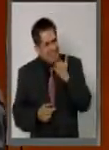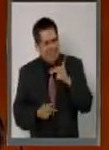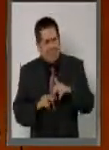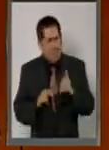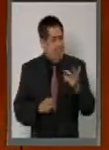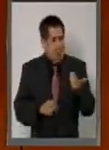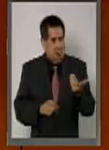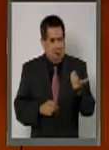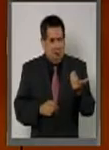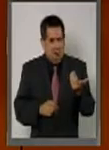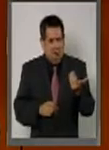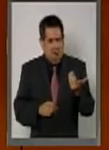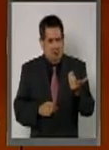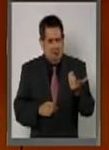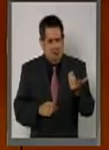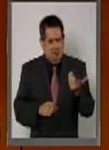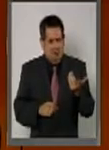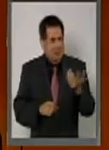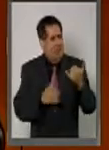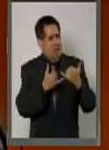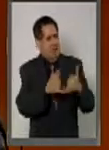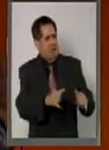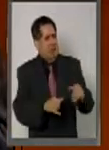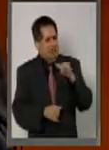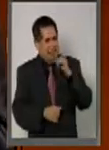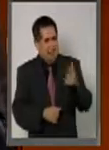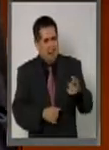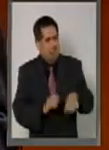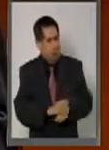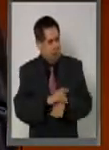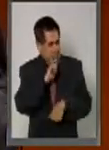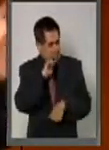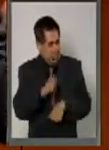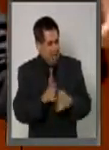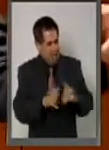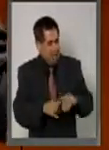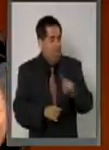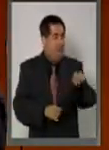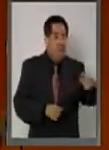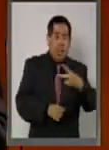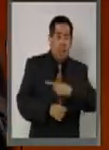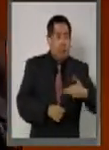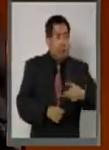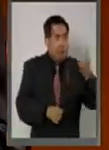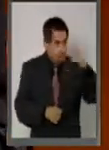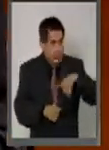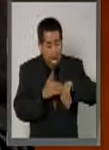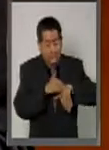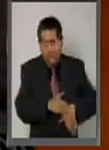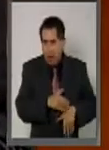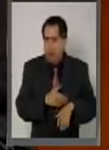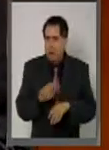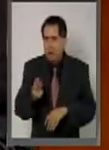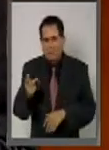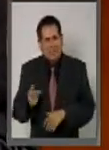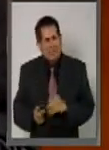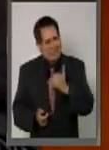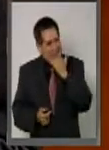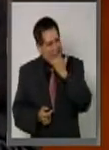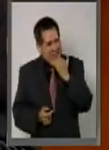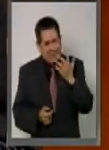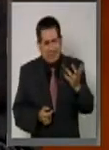Ni siquiera el yerno, que es su mero cuate, sino el vicepresidente. Ahora, le quiero decir